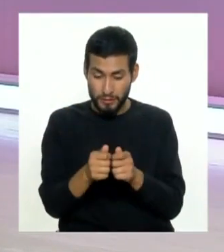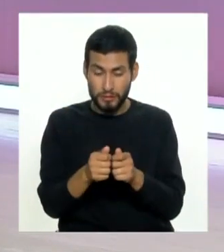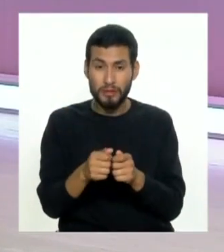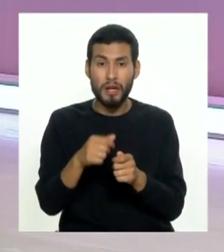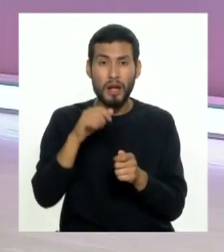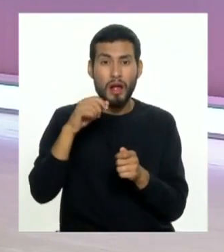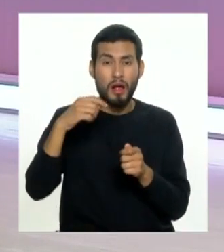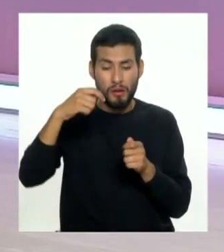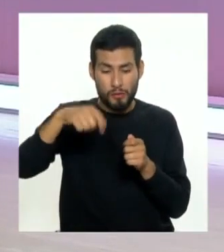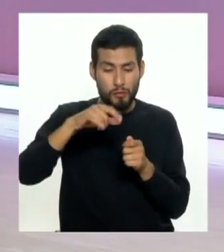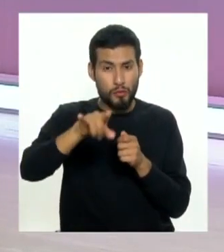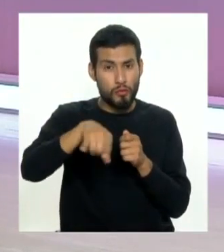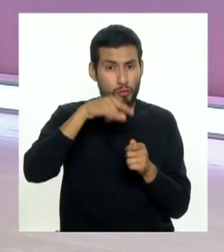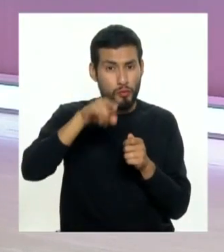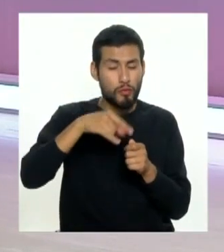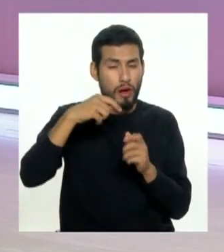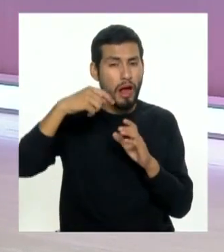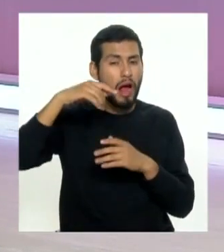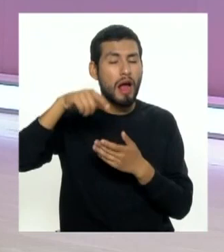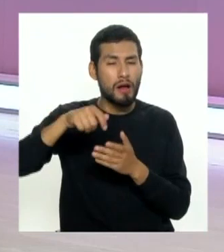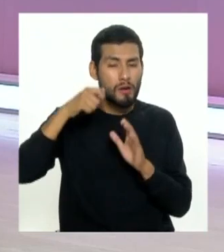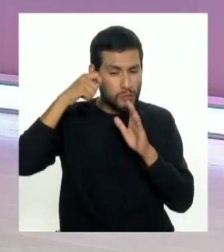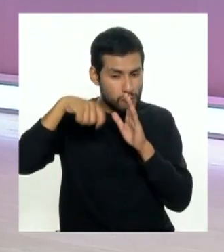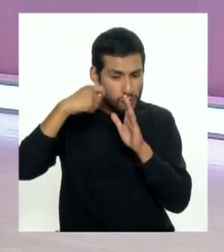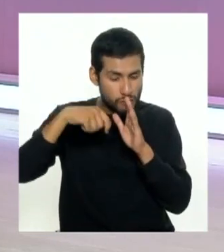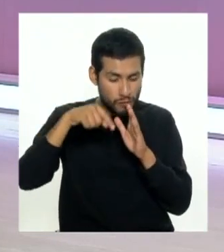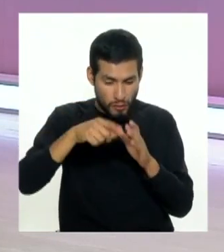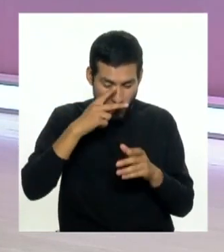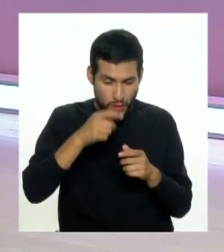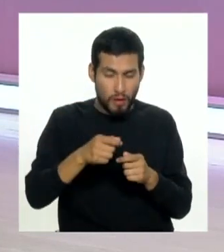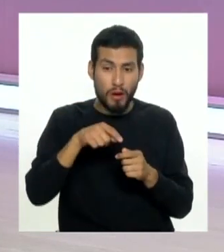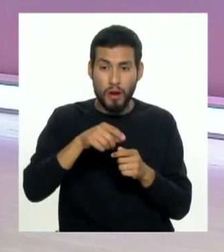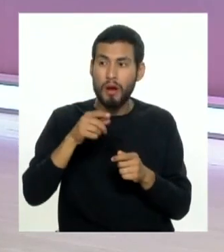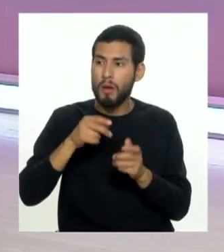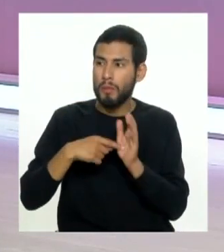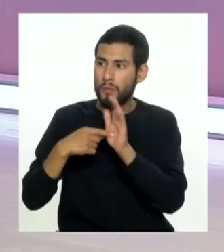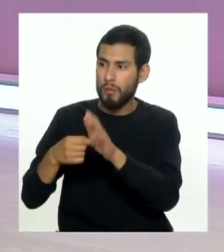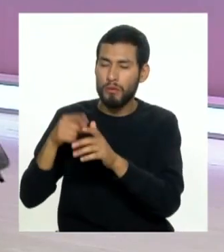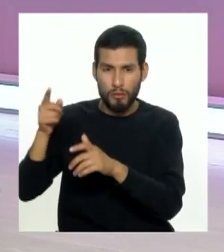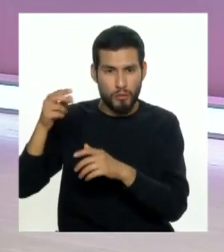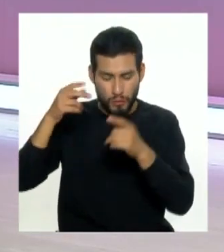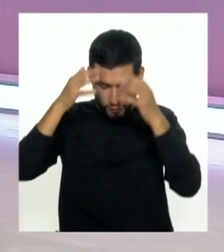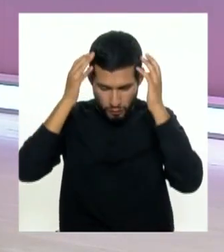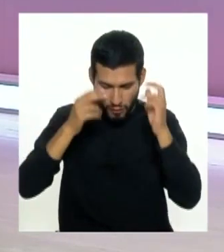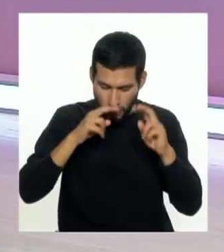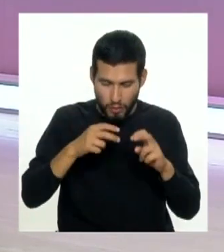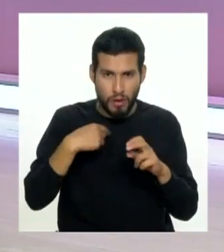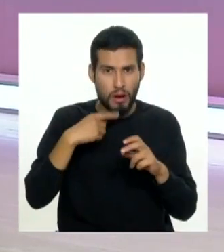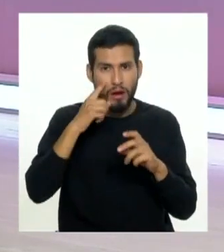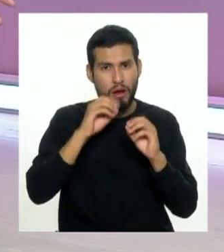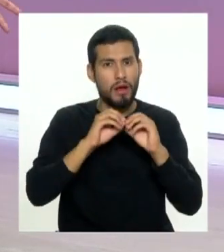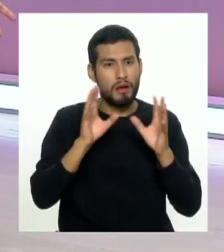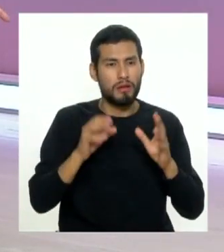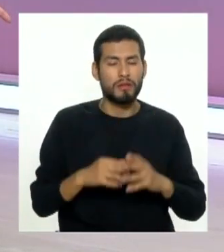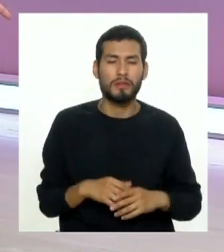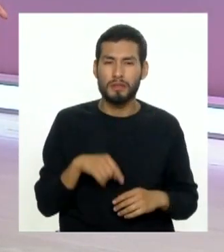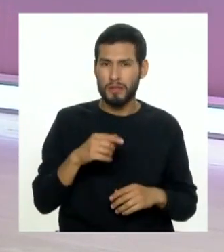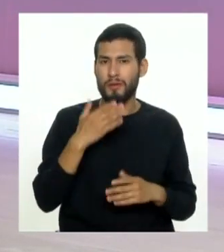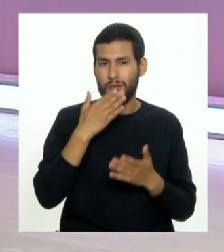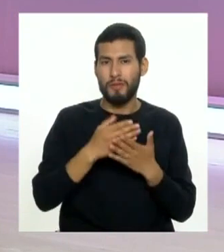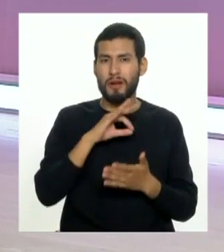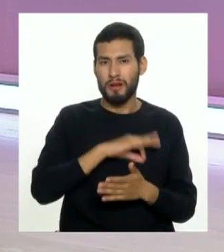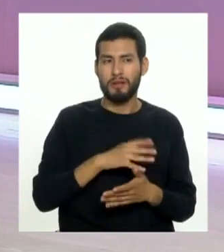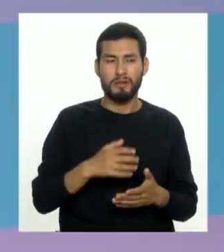niño, donde ella refiere estos movimientos involuntarios del niño para que el neurólogo también pueda tener una visión un poquito más clara, ¿no? Ahora tenemos esa